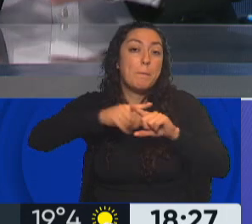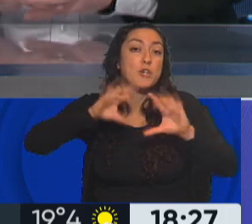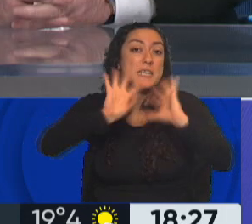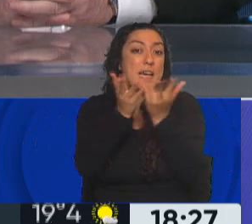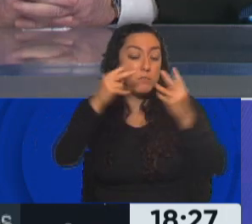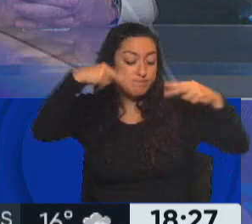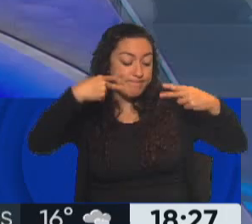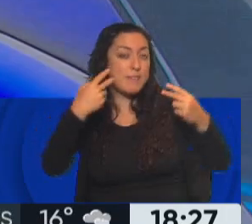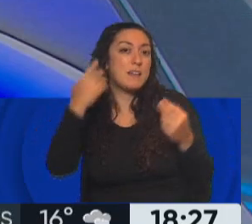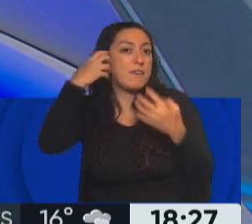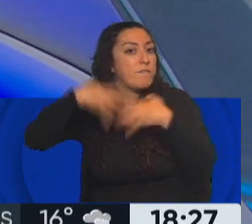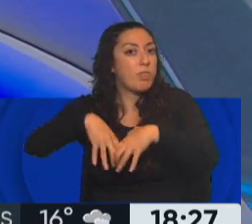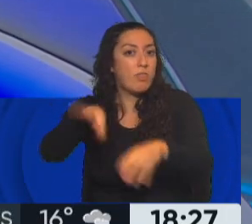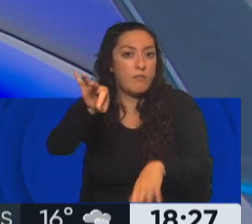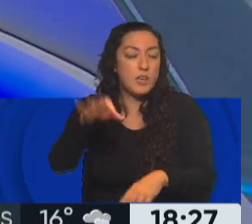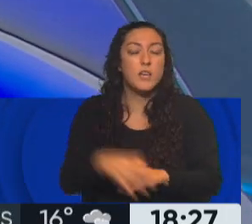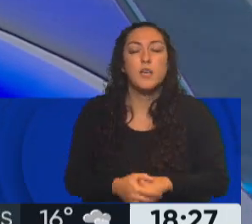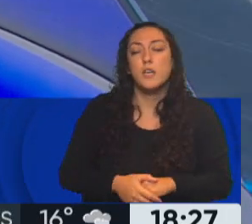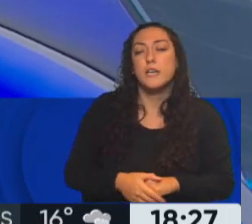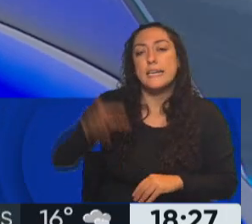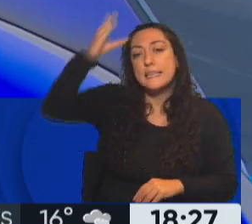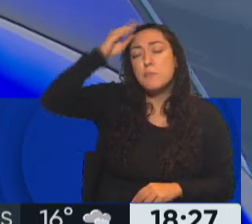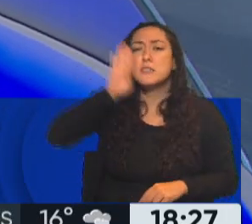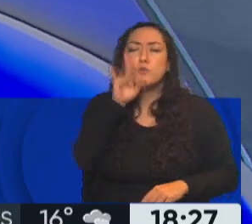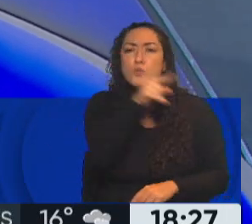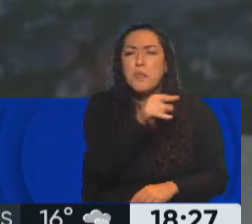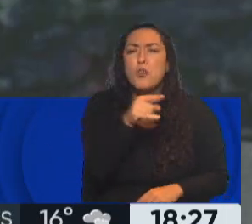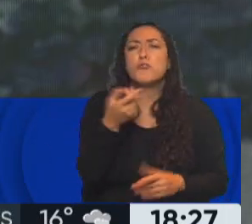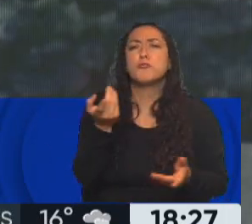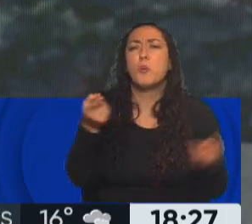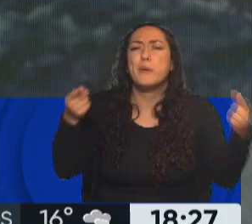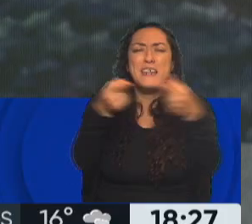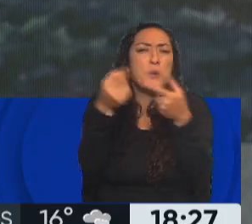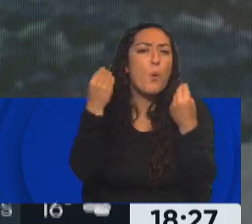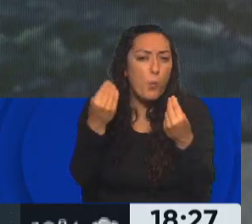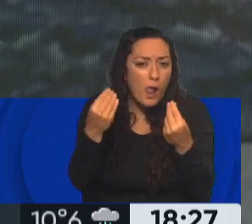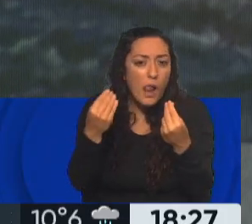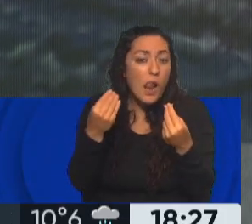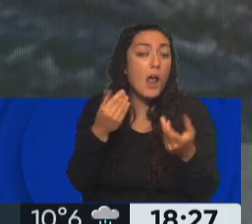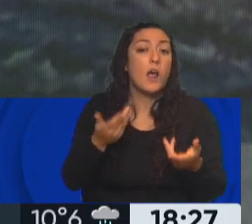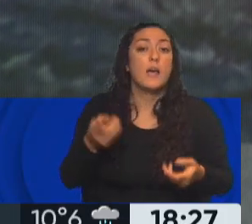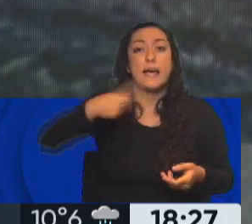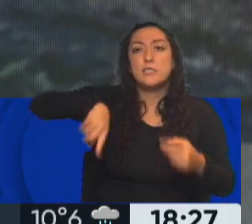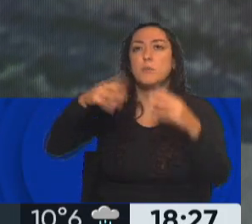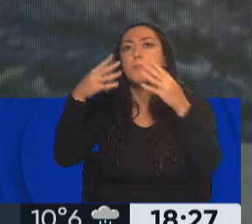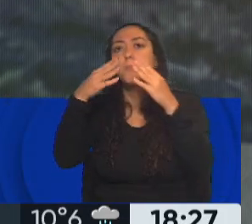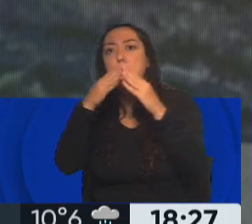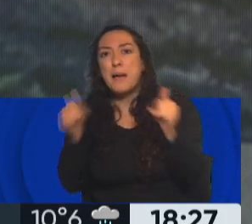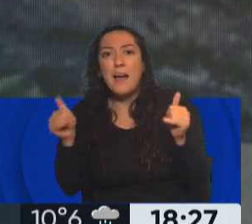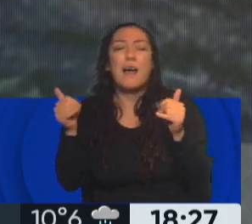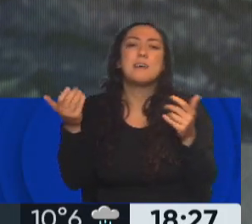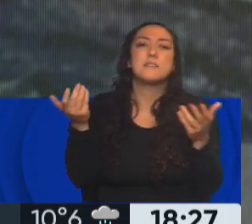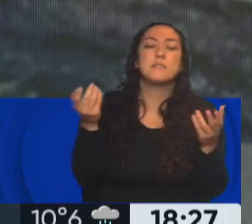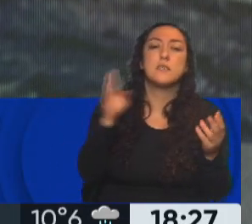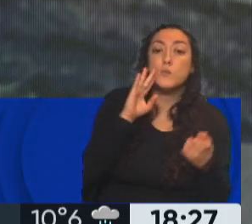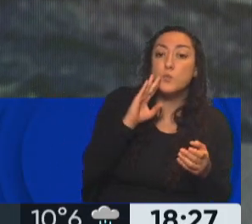sí misma. ¿Y Estados Unidos, Donald Trump, qué interés tiene básicamente, más allá de intentar lograr la paz, acercarlos? ¿Estados Unidos